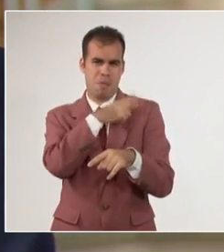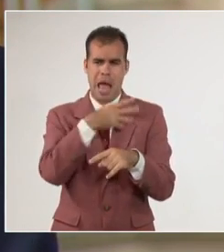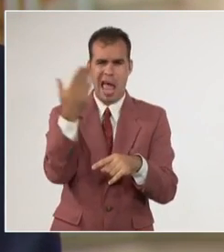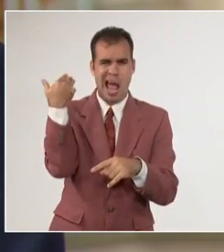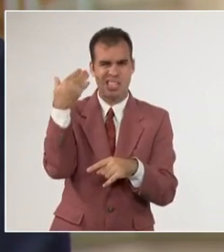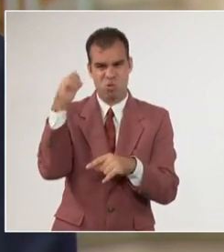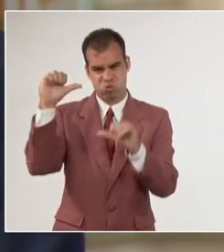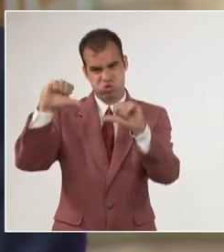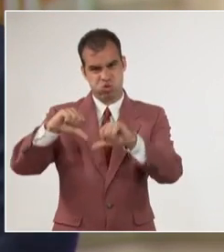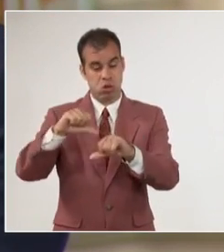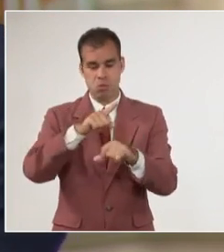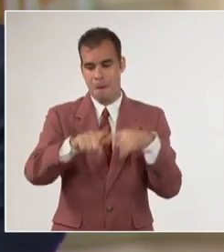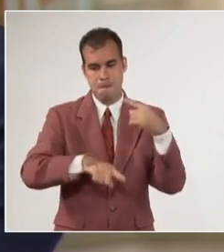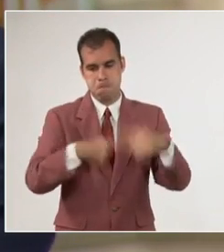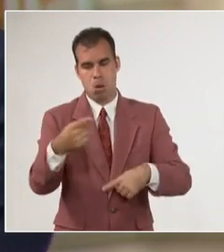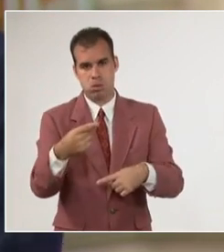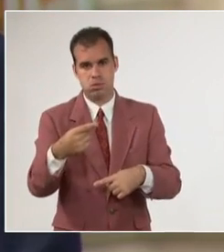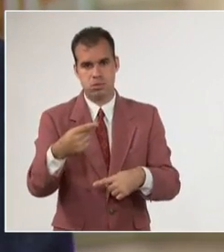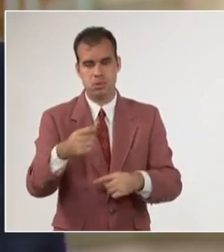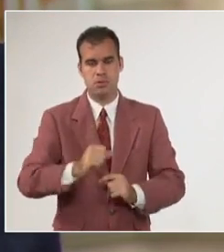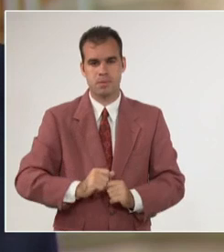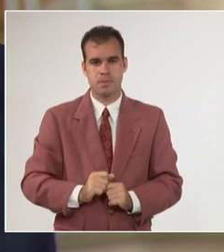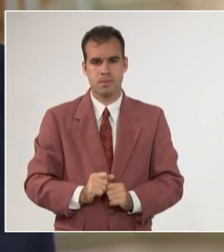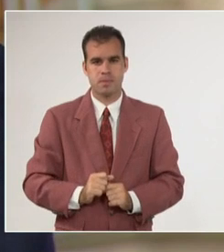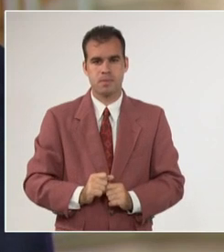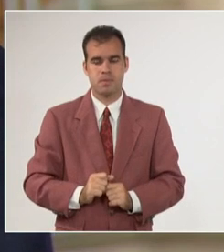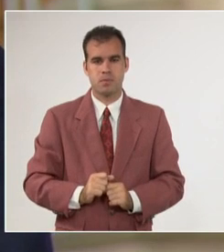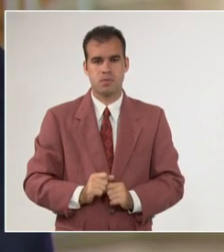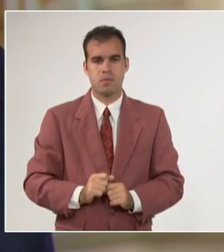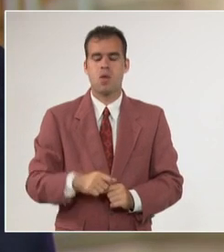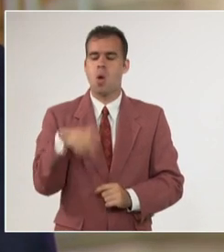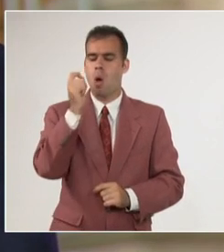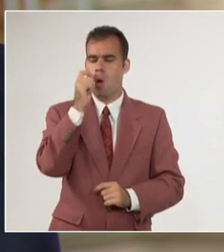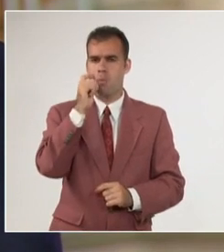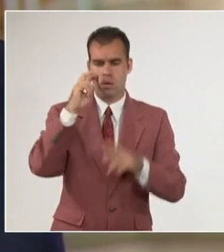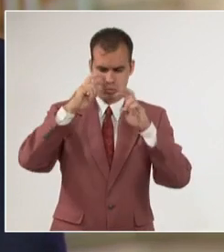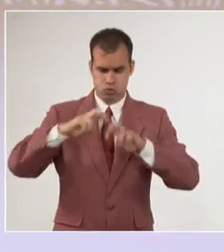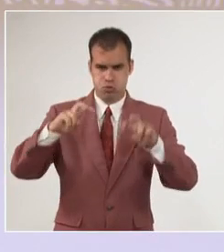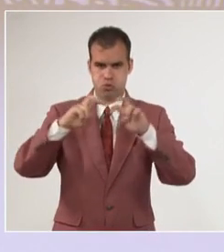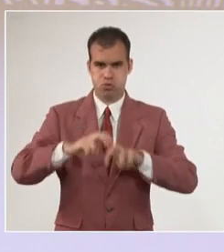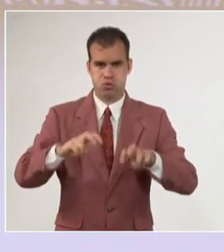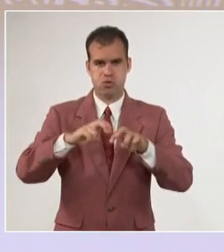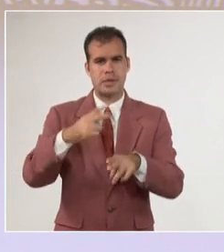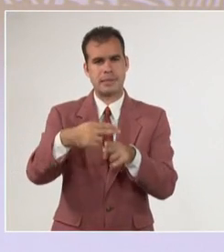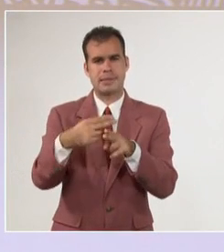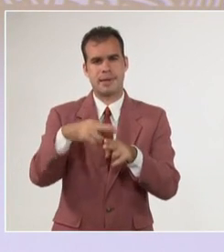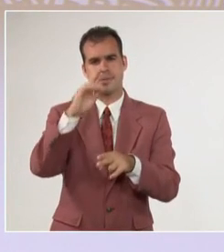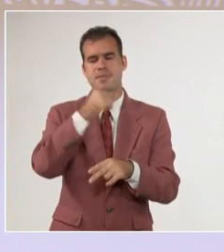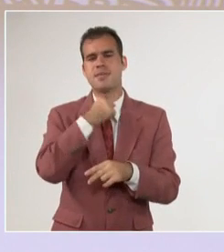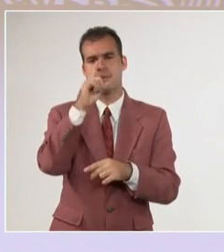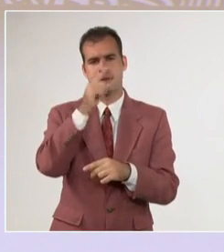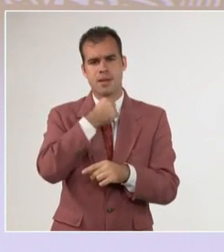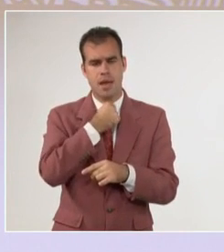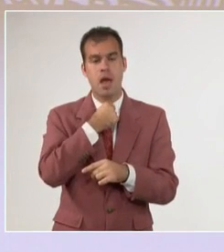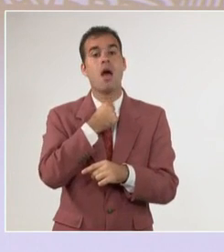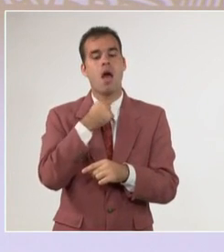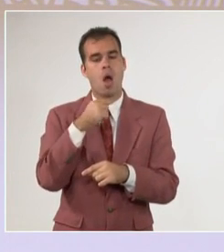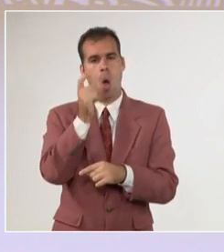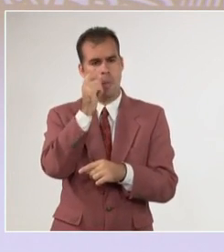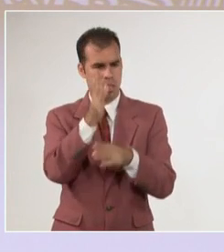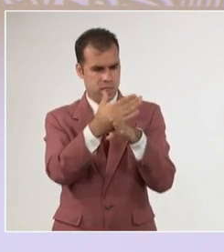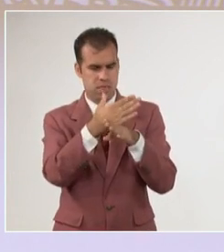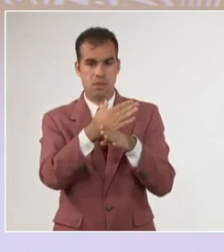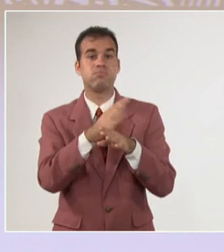Anna. Como ha confirmado el prestigioso investigador René González Barrios, varios de aquellos hombres ocuparon